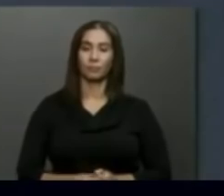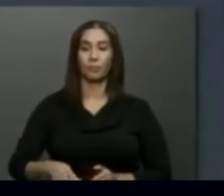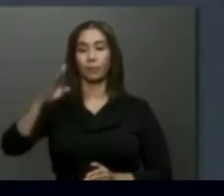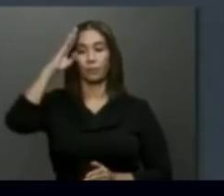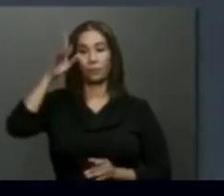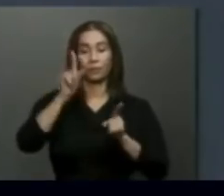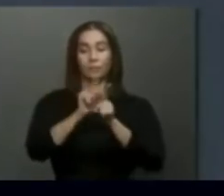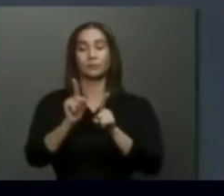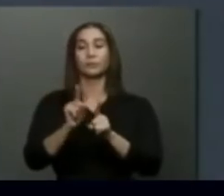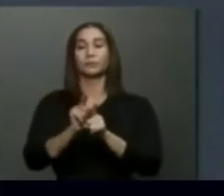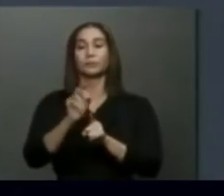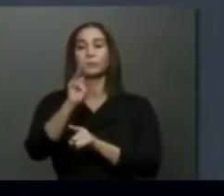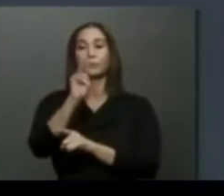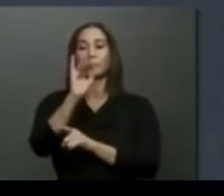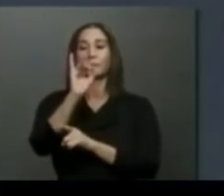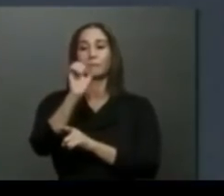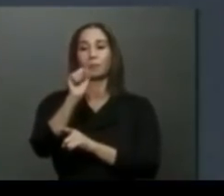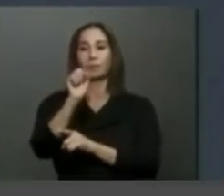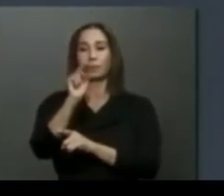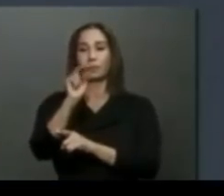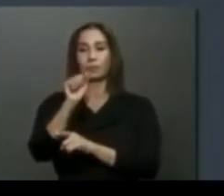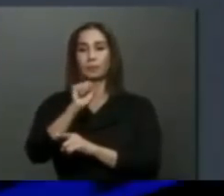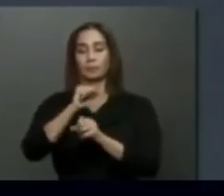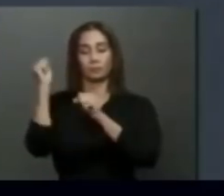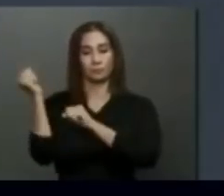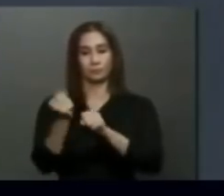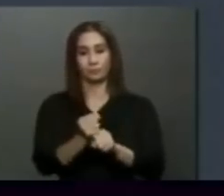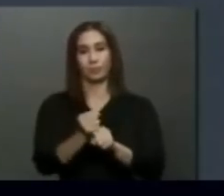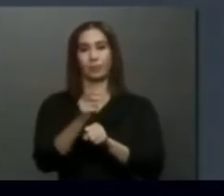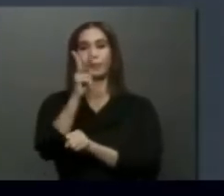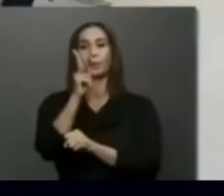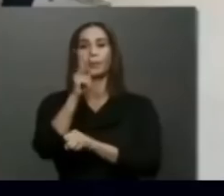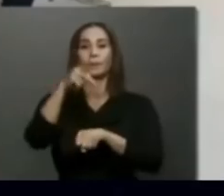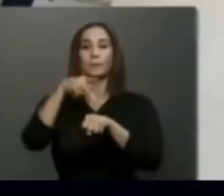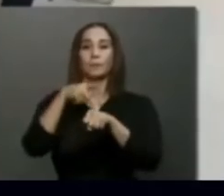Saludamos también al señor Wilson Paniagua, alcalde de Pedro Brán.